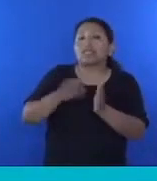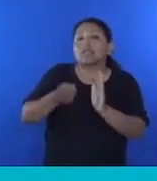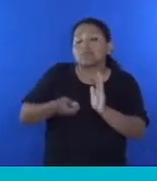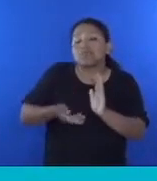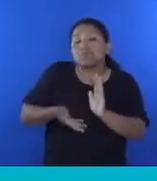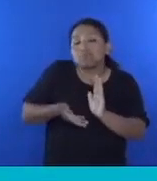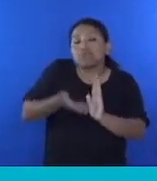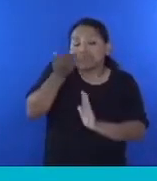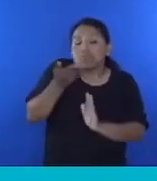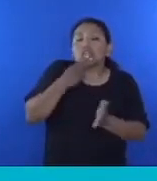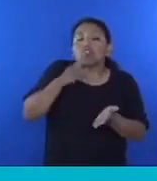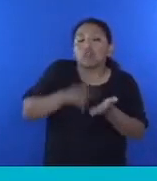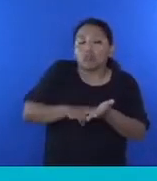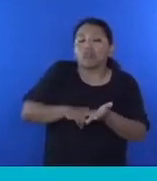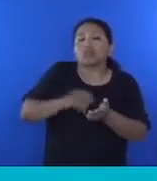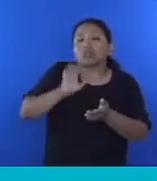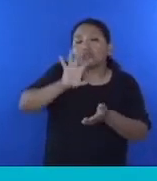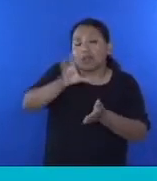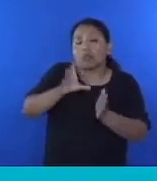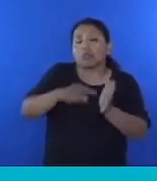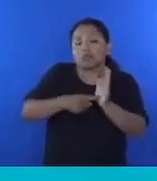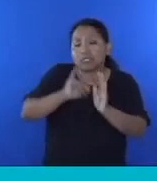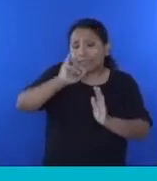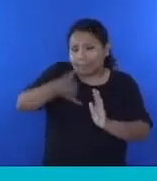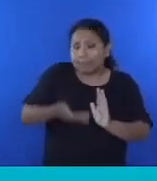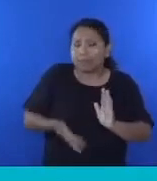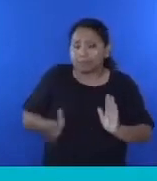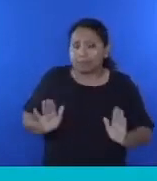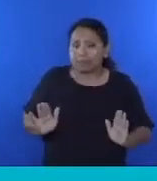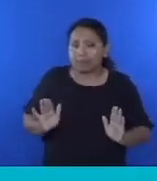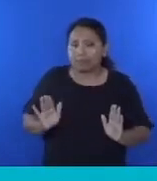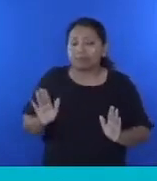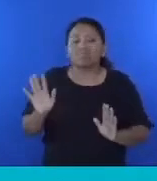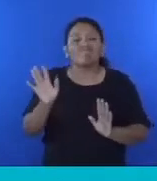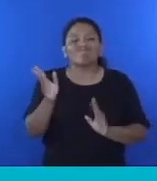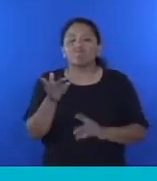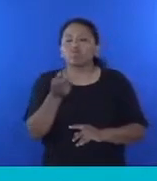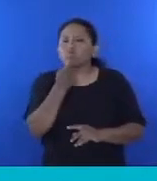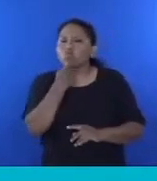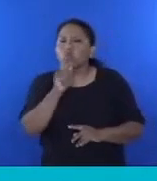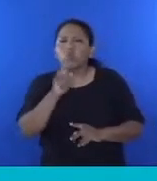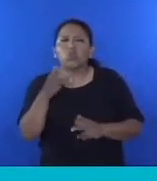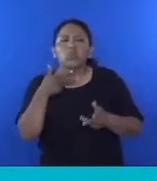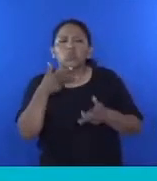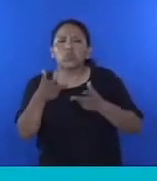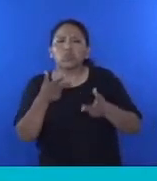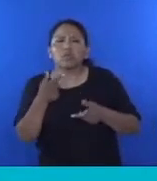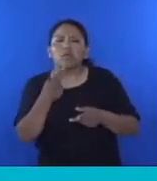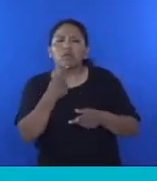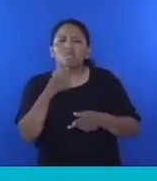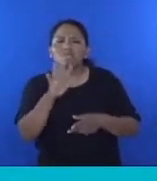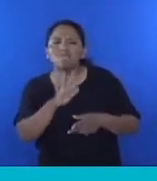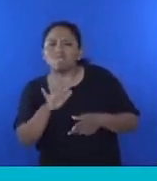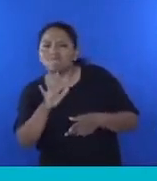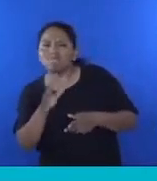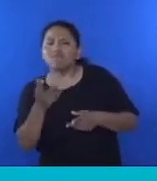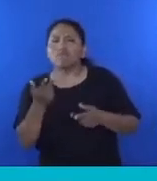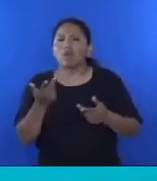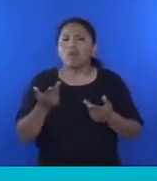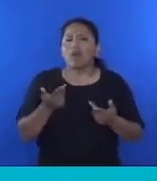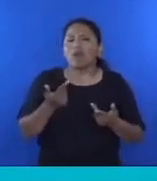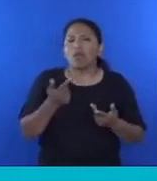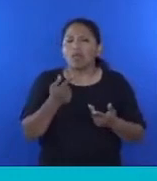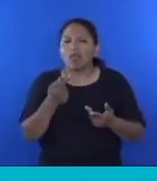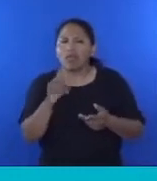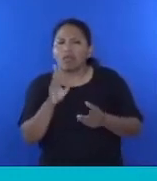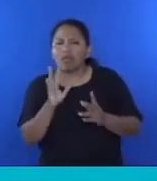incremento de los impuestos en la provincia de Buenos Aires. ¿Sí? No nos gusta cuando se pone en juego o se ponen